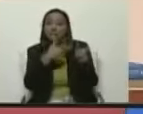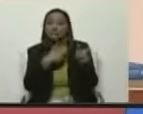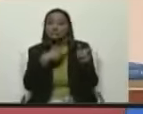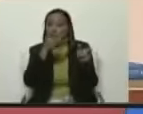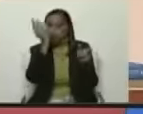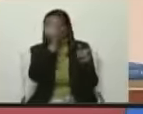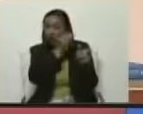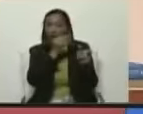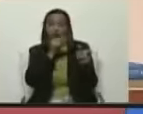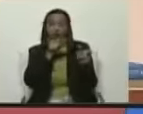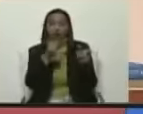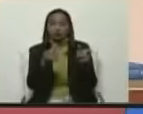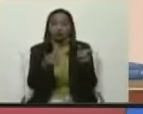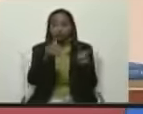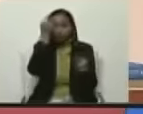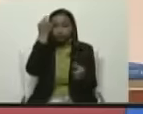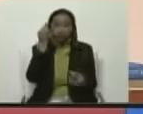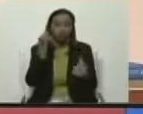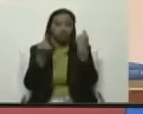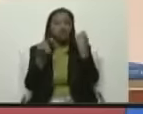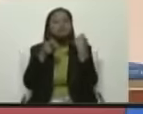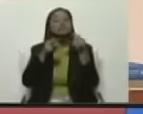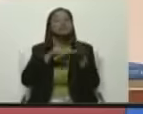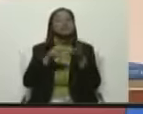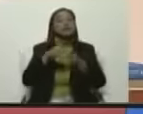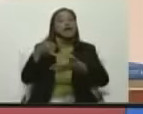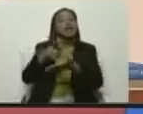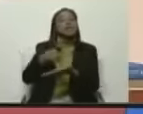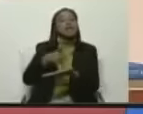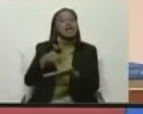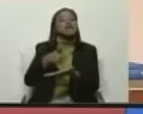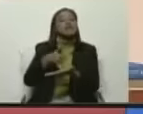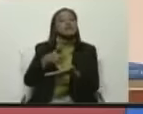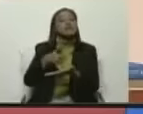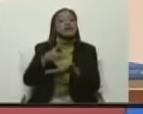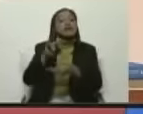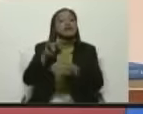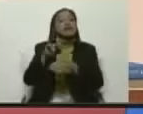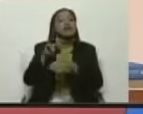Muy deficiente la seguridad, muy deficiente la reacción.